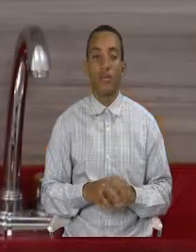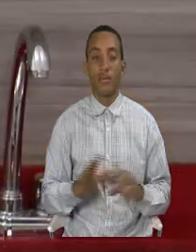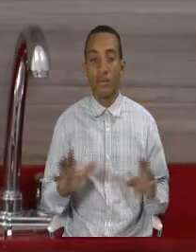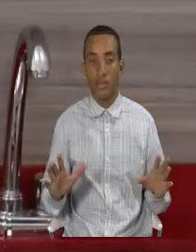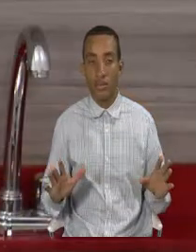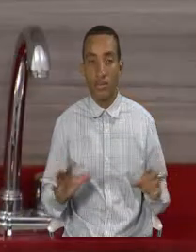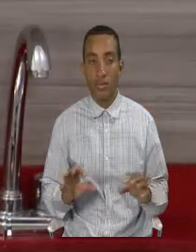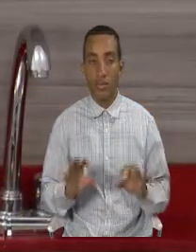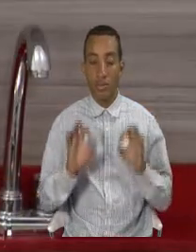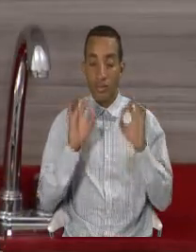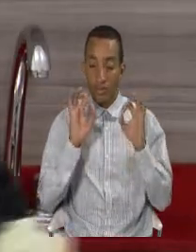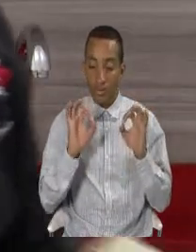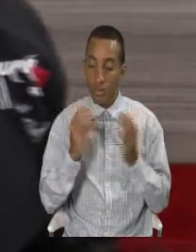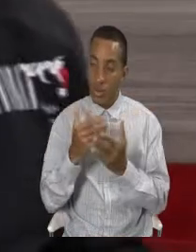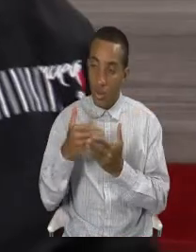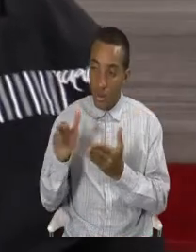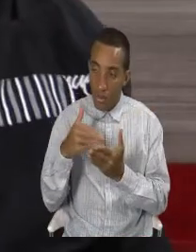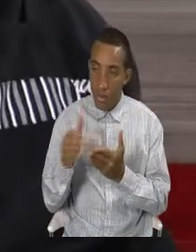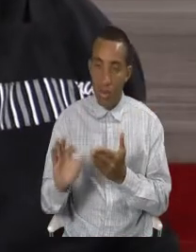calidad.